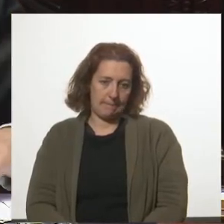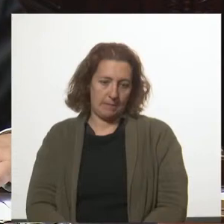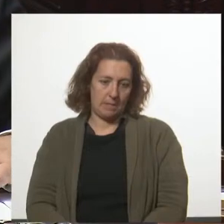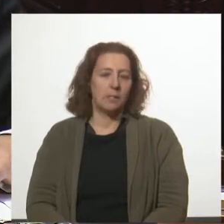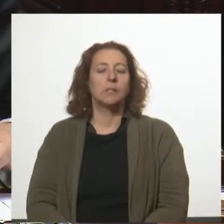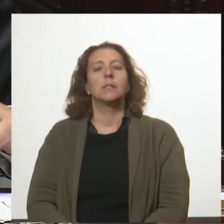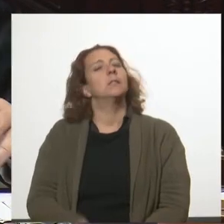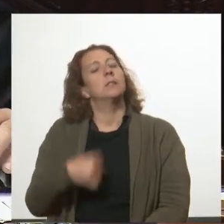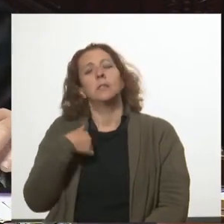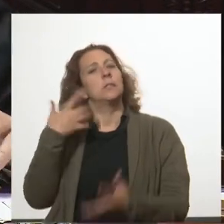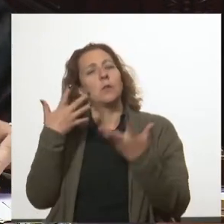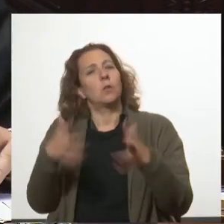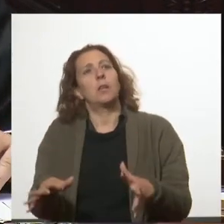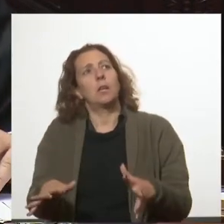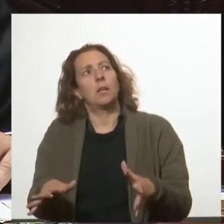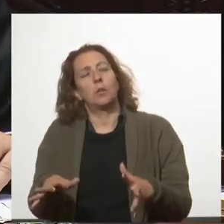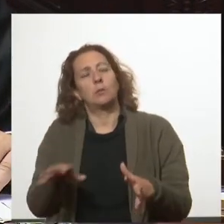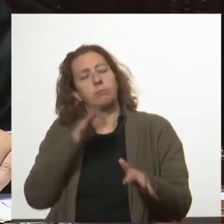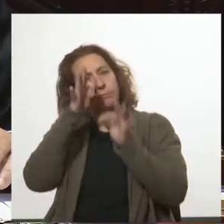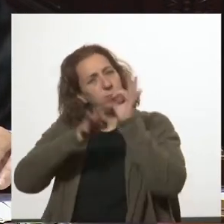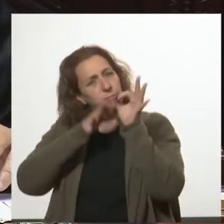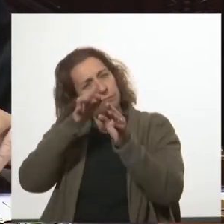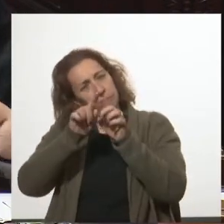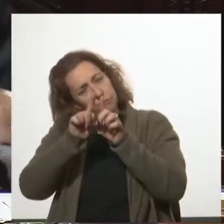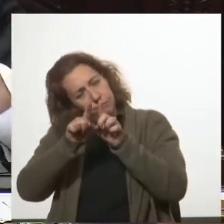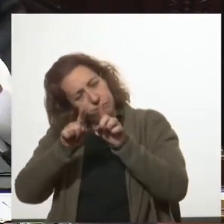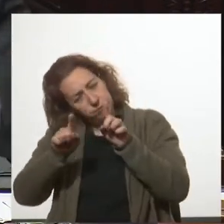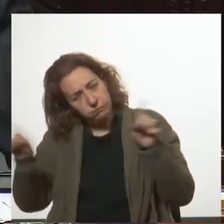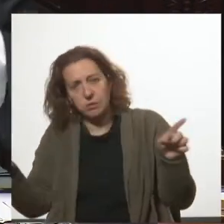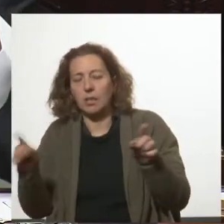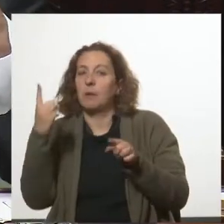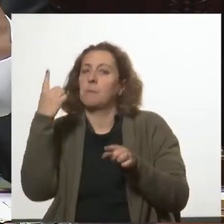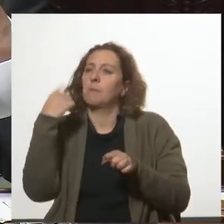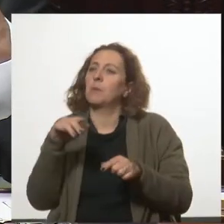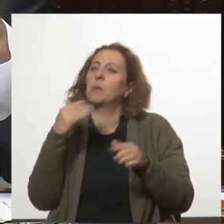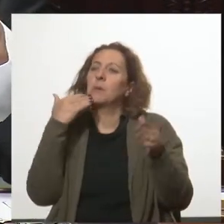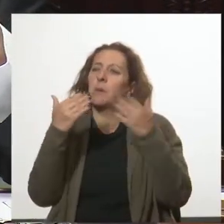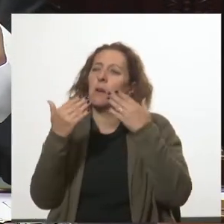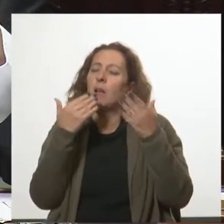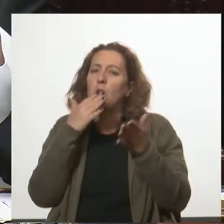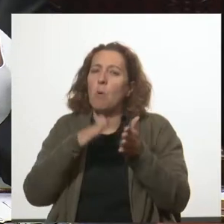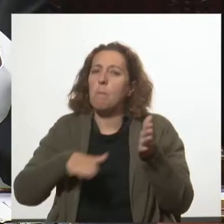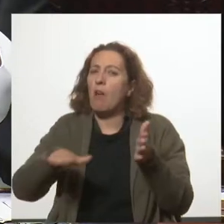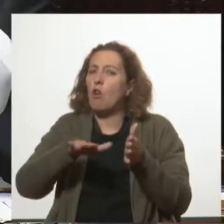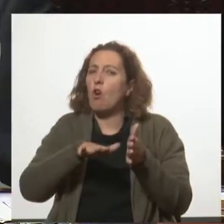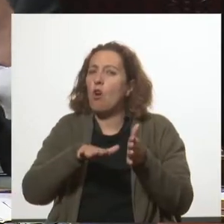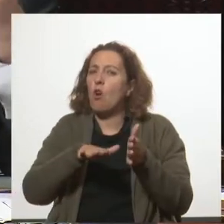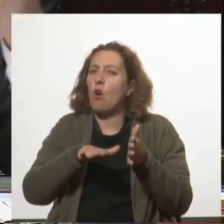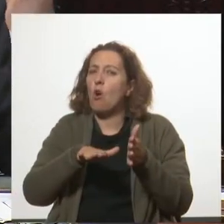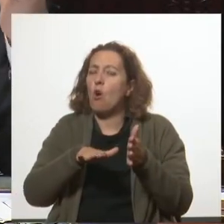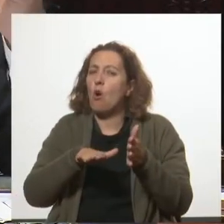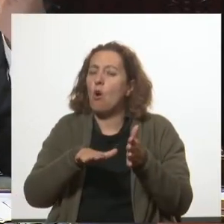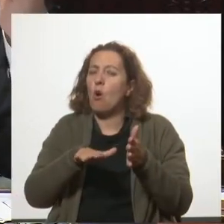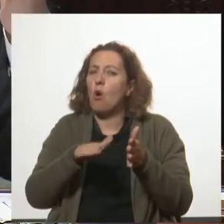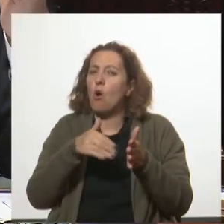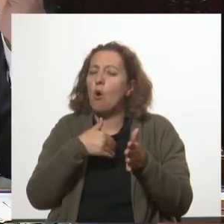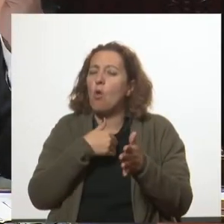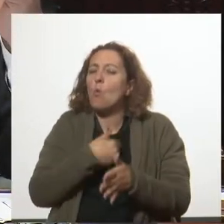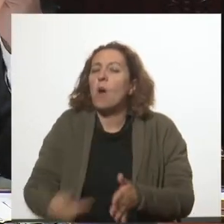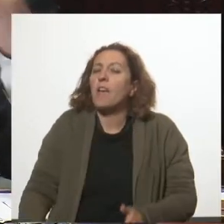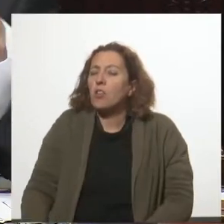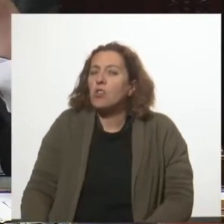no quiero abundar pero estamos hablando de un padrón cuya titularidad